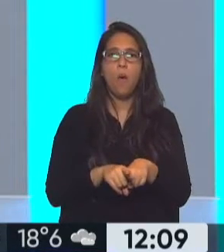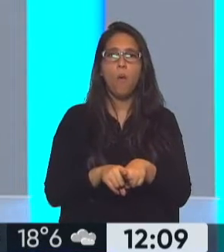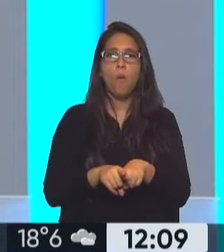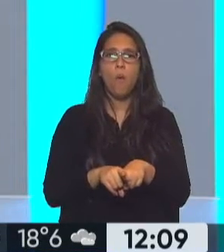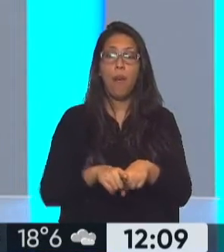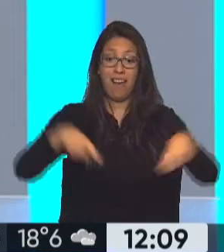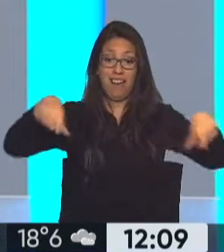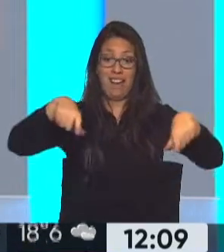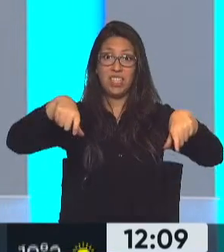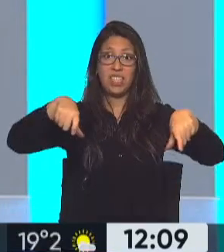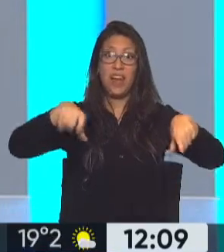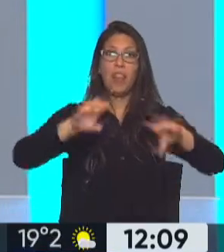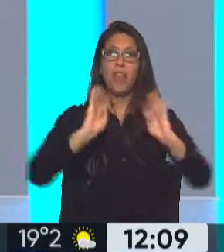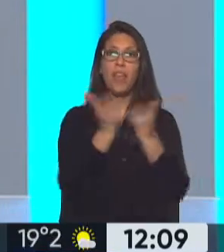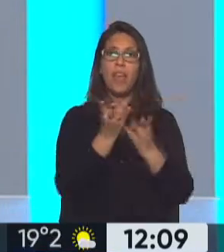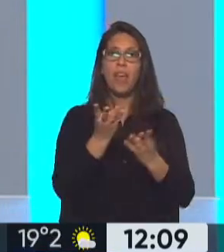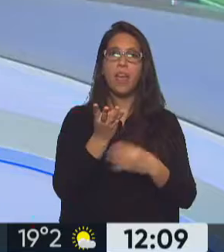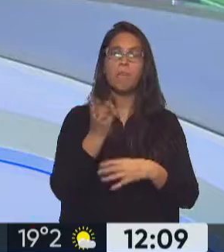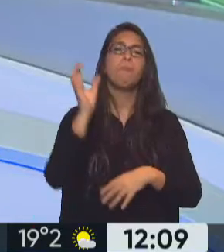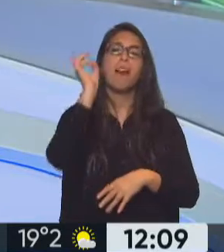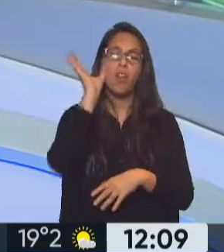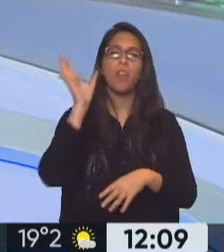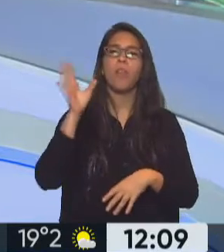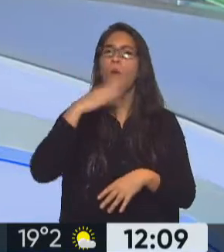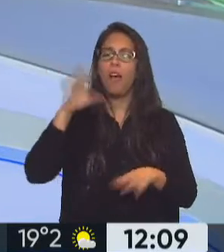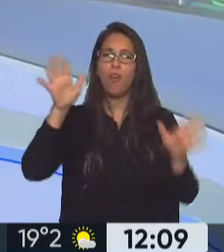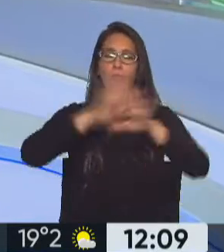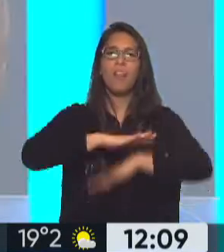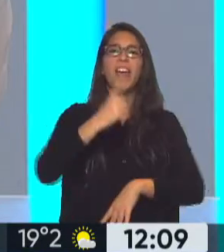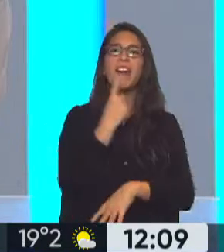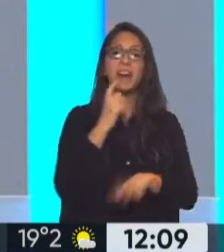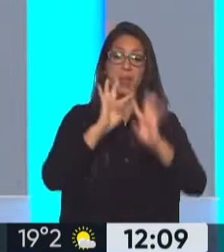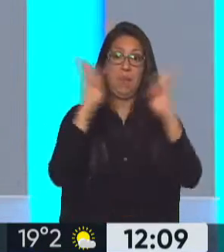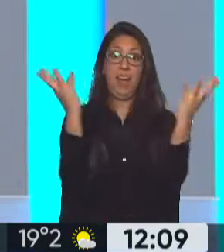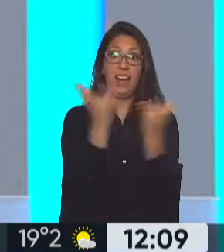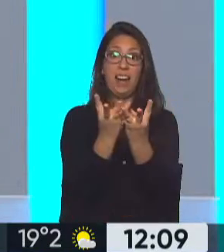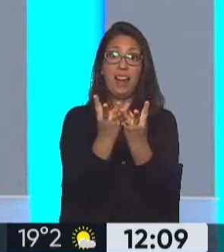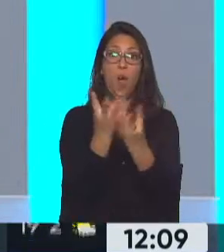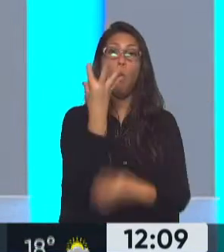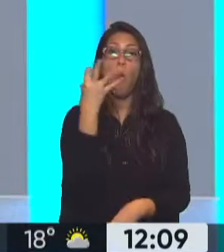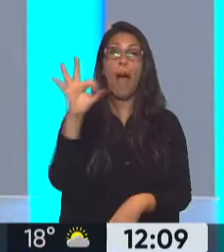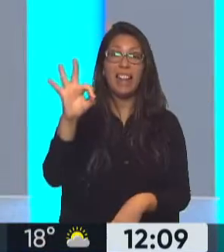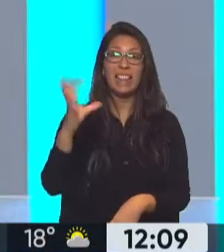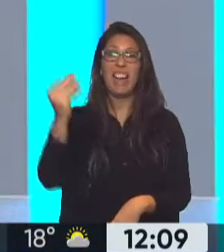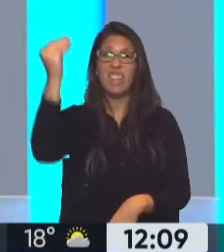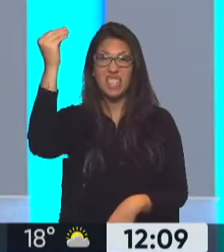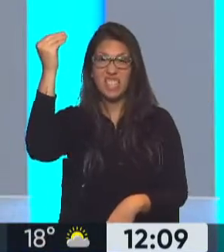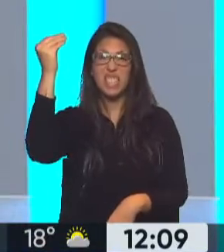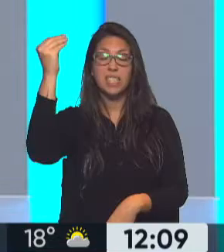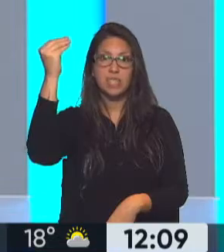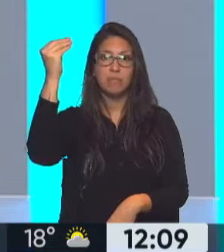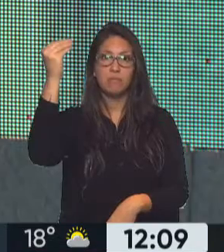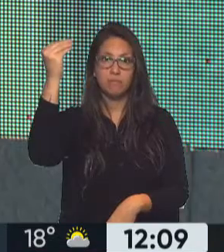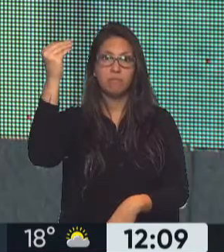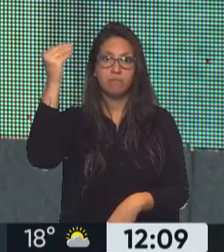la Bombonera. Claro. Perdón, el Monumental, sí, lleno de niños y niñas, y casi 60 veces la Bombonera llena de